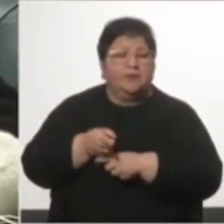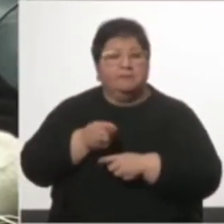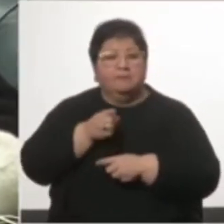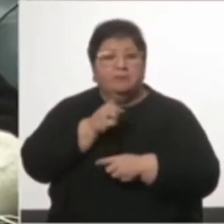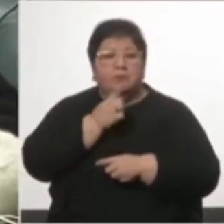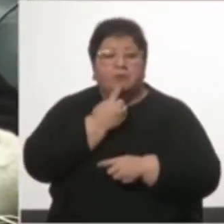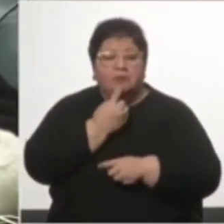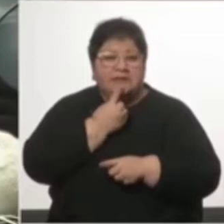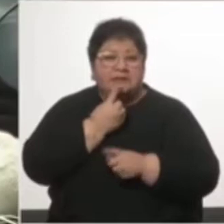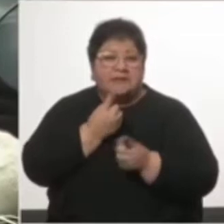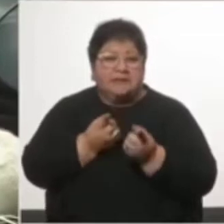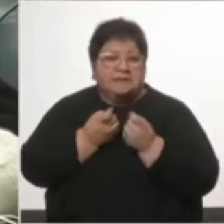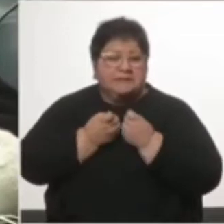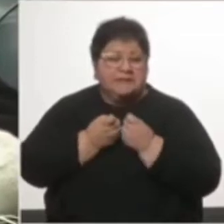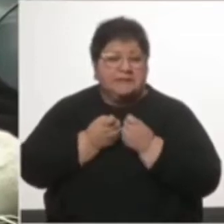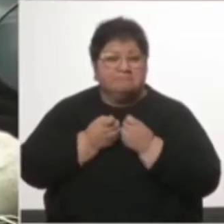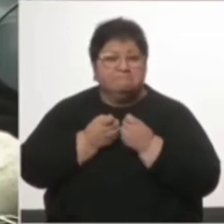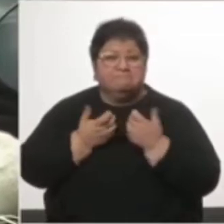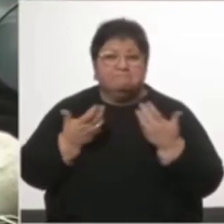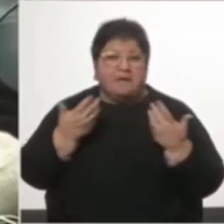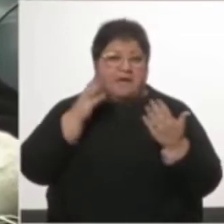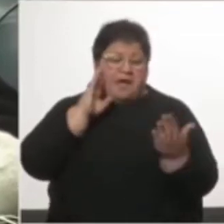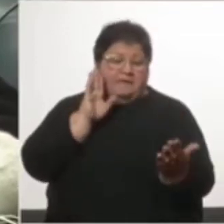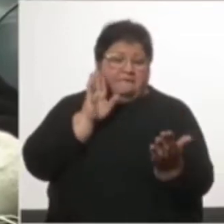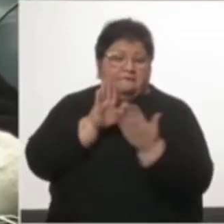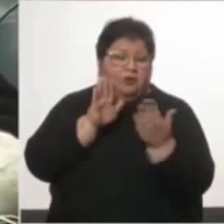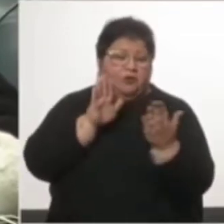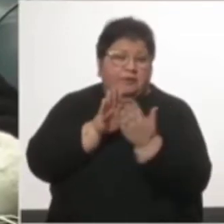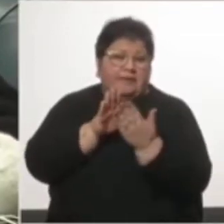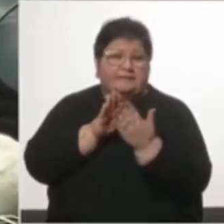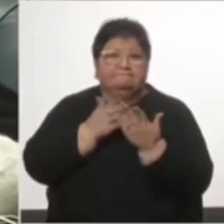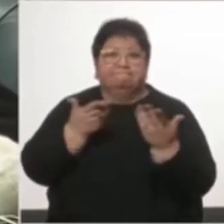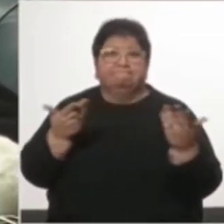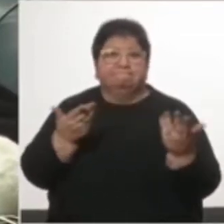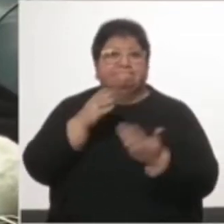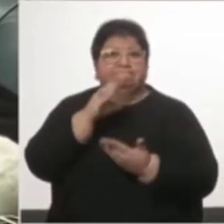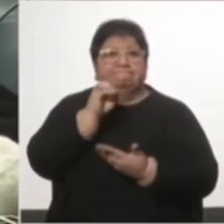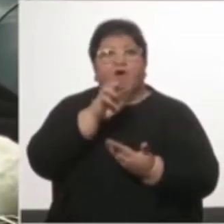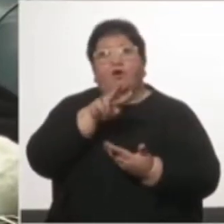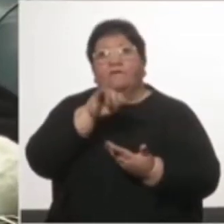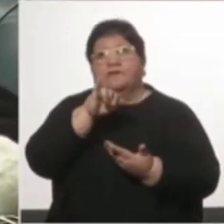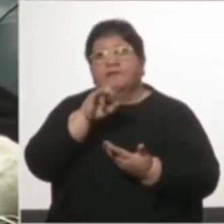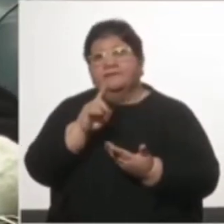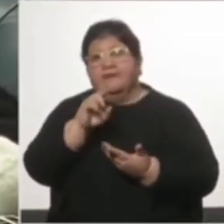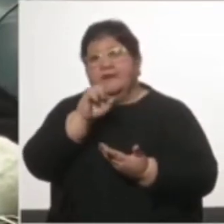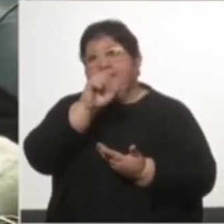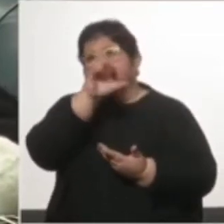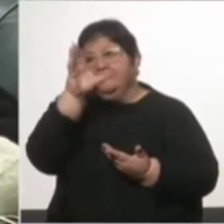hacer frente a ese drama que era la llegada del COVID a América y a Uruguay.